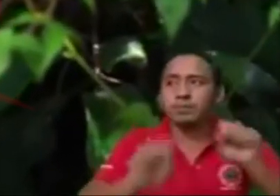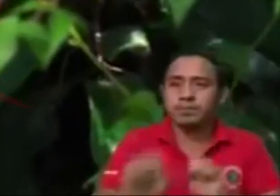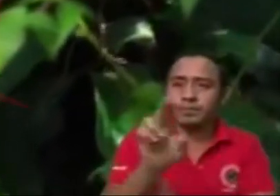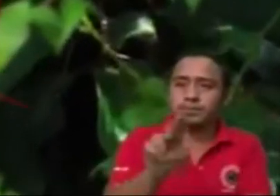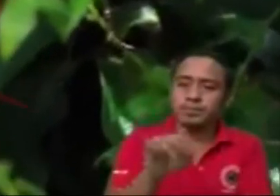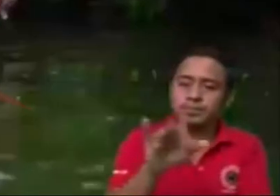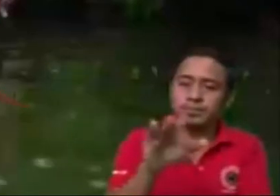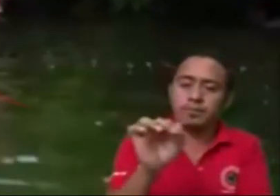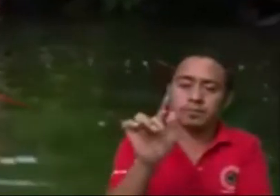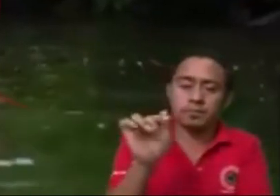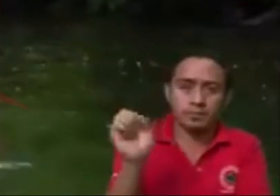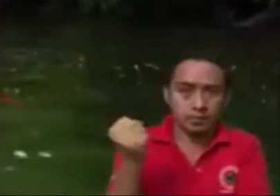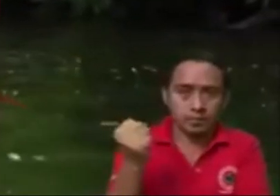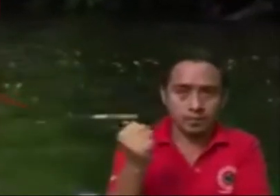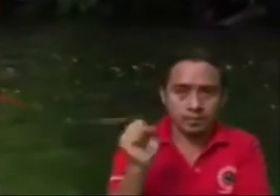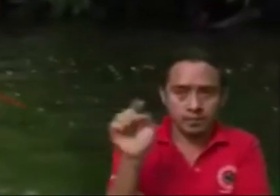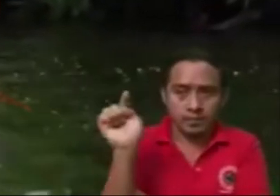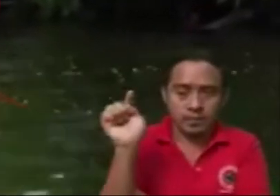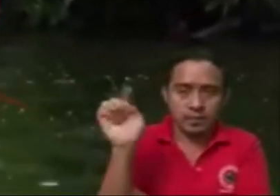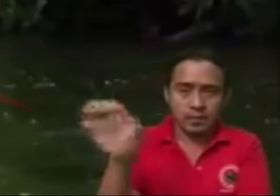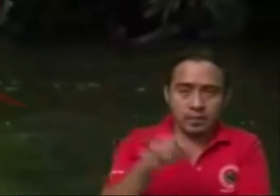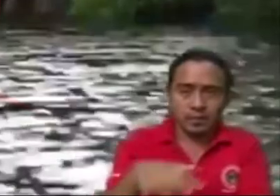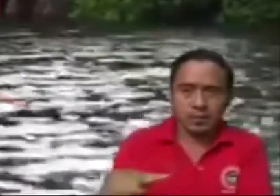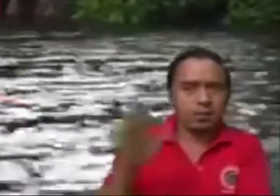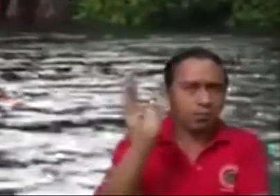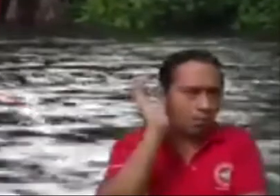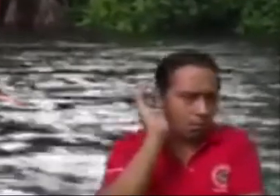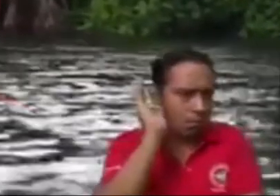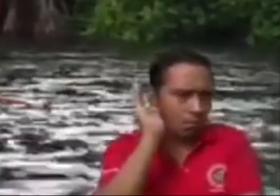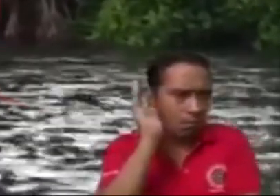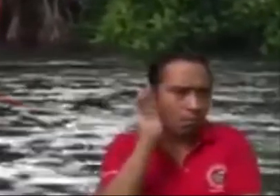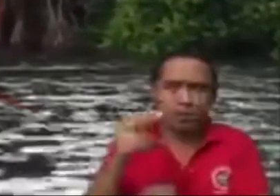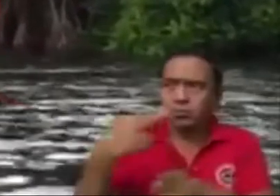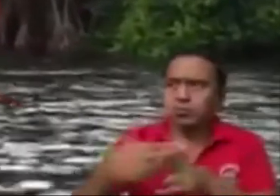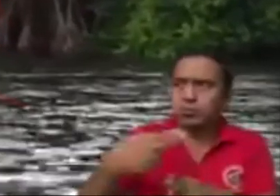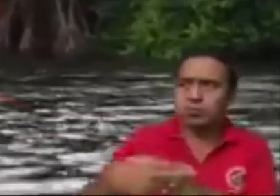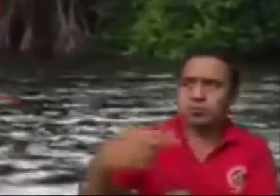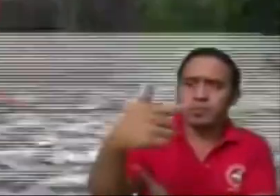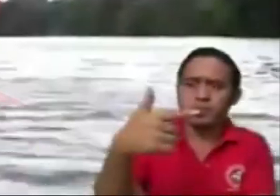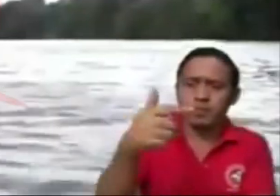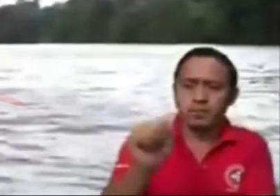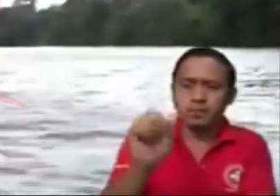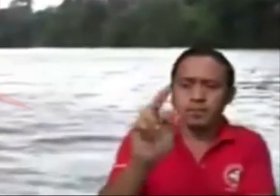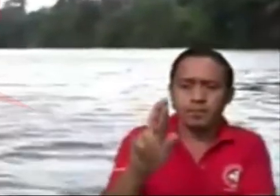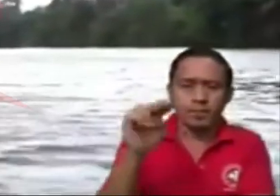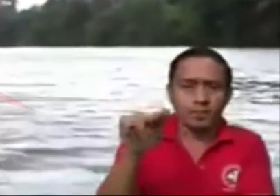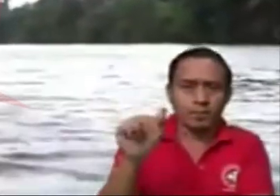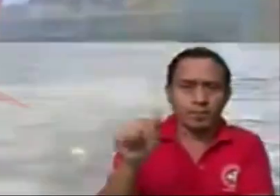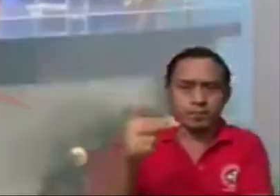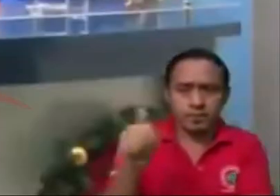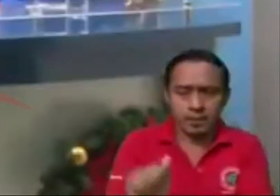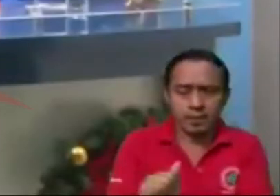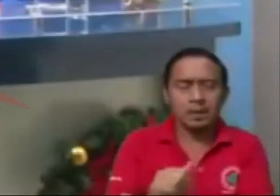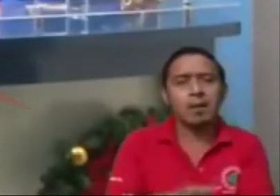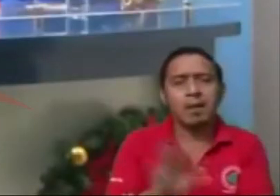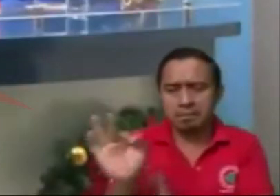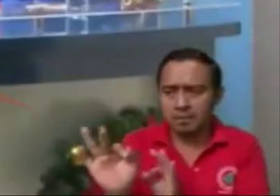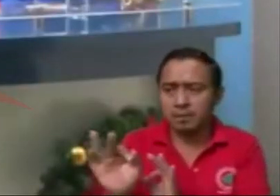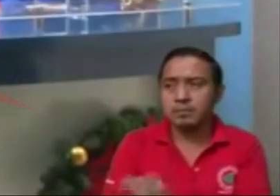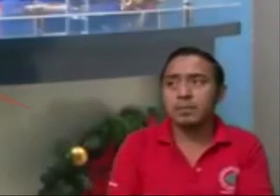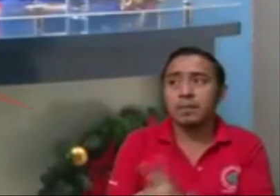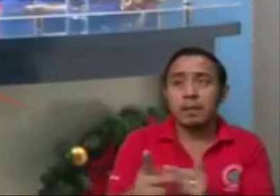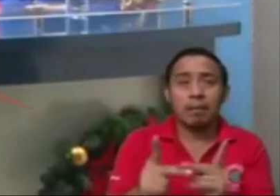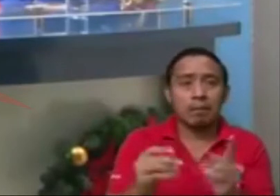caso de Estelí. Todo el mundo había escuchado de la Garnacha porque no es un destino desconocido, pero la cantidad